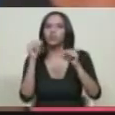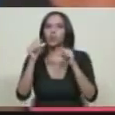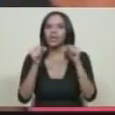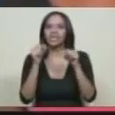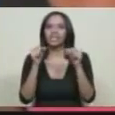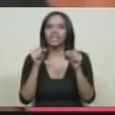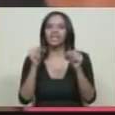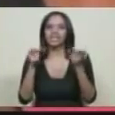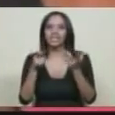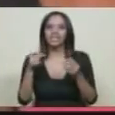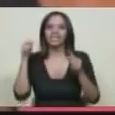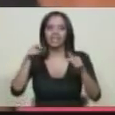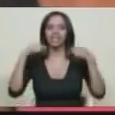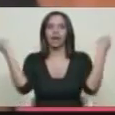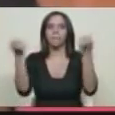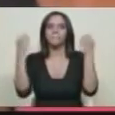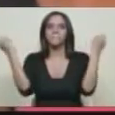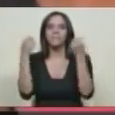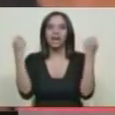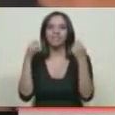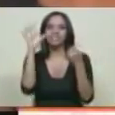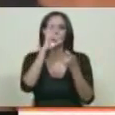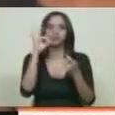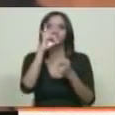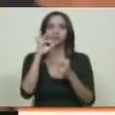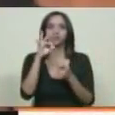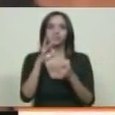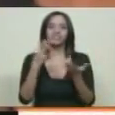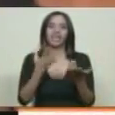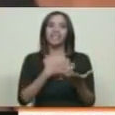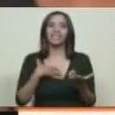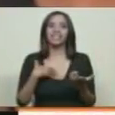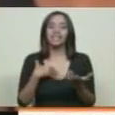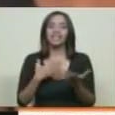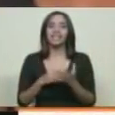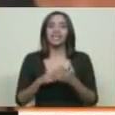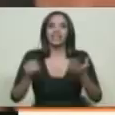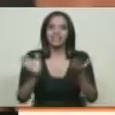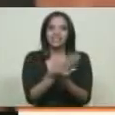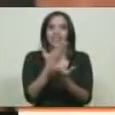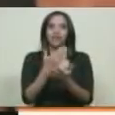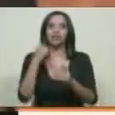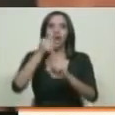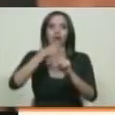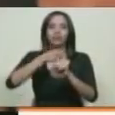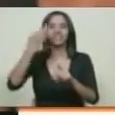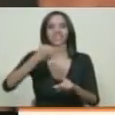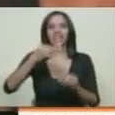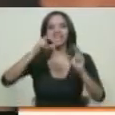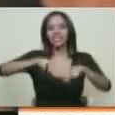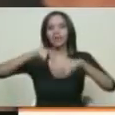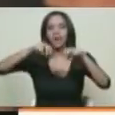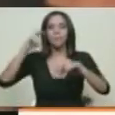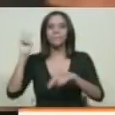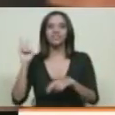de criminalización que busca deslegitimar lo que es una lucha auténtica del campesinado